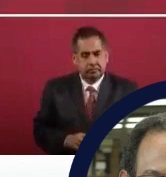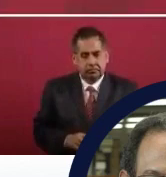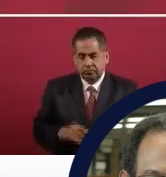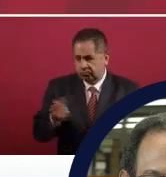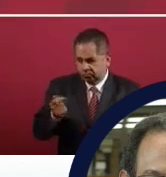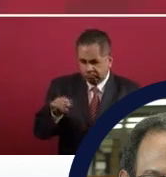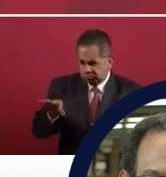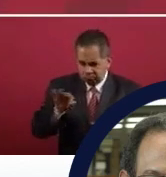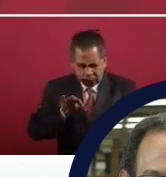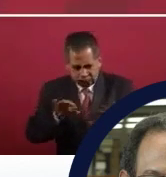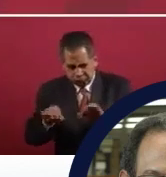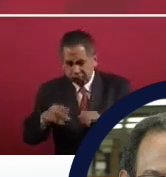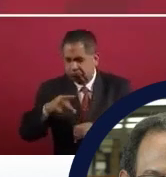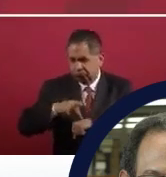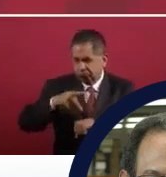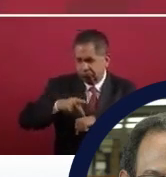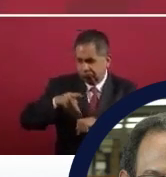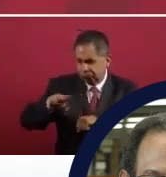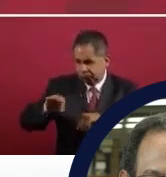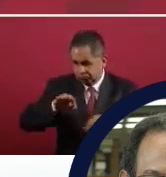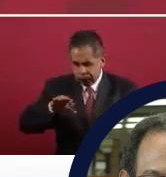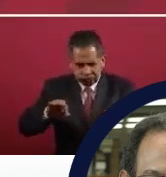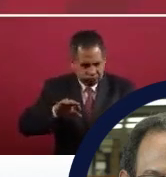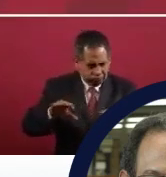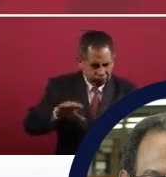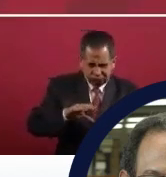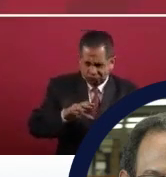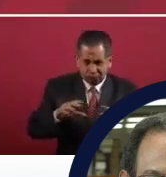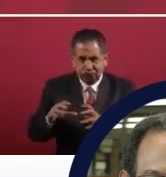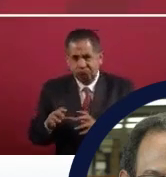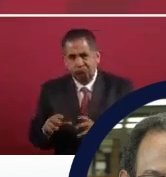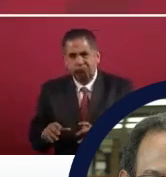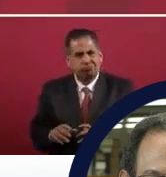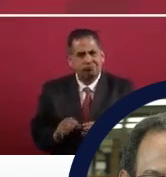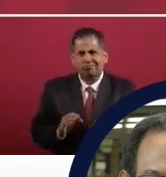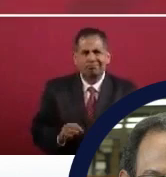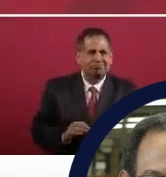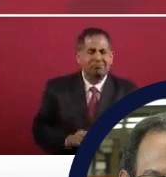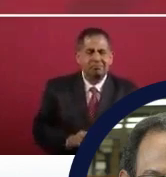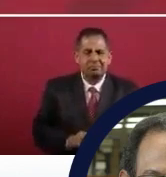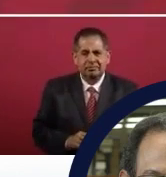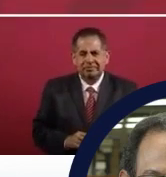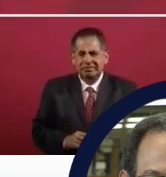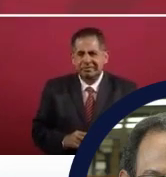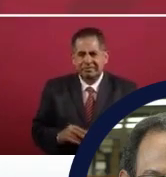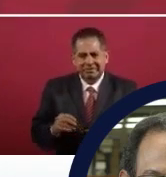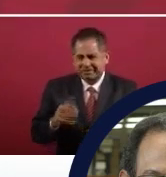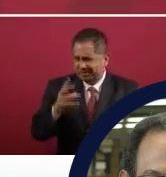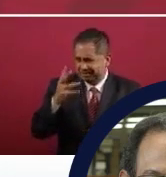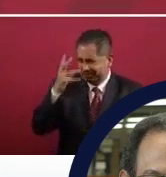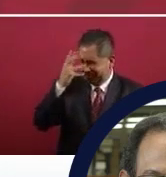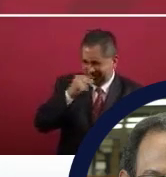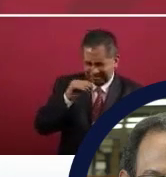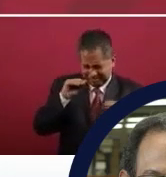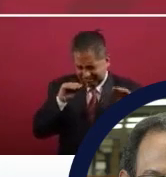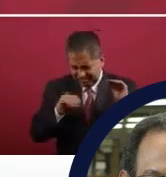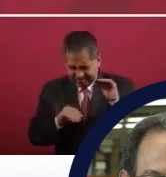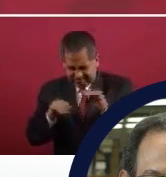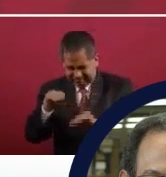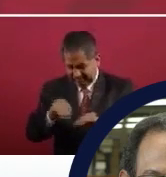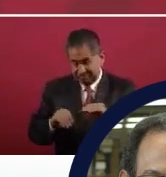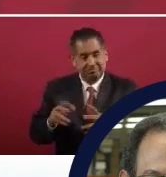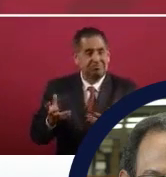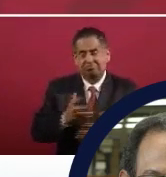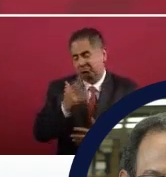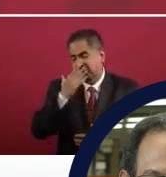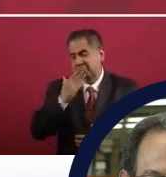debe tener en el centro la protección de la ciudadanía. Esa debe ser nuestra protección. A partir de